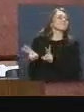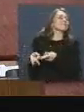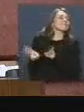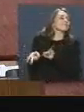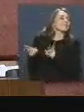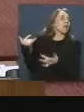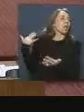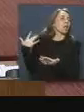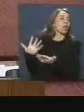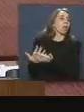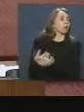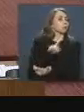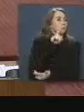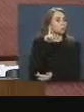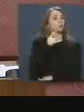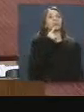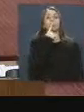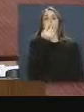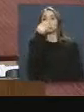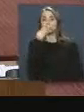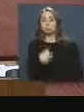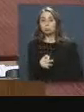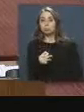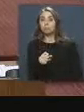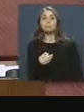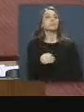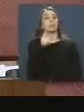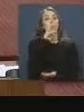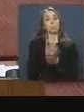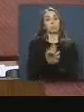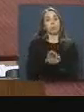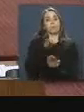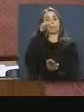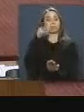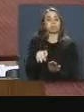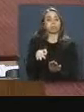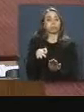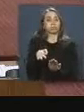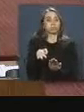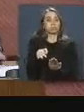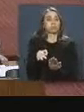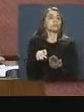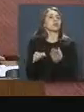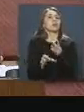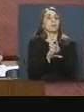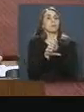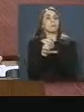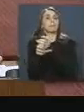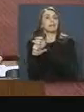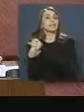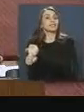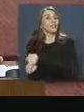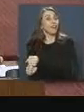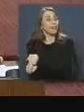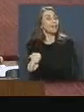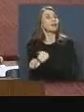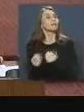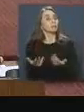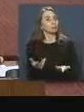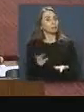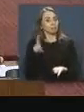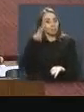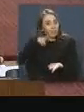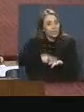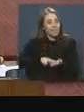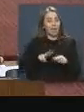aquí, ni desconocer lo que más evidentes presiones que se han ejercido. De ahí que la verdadera